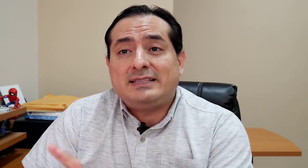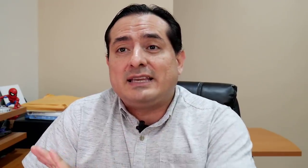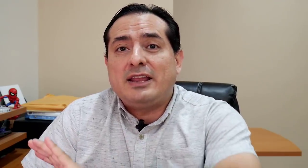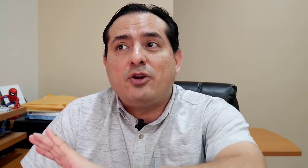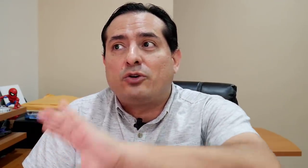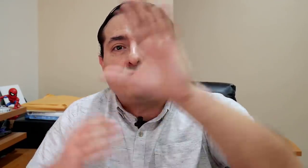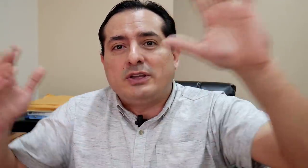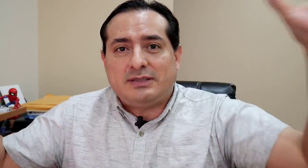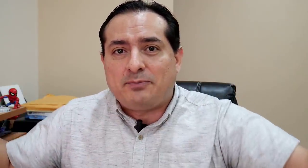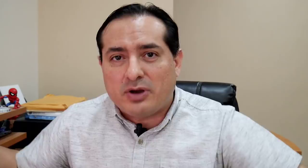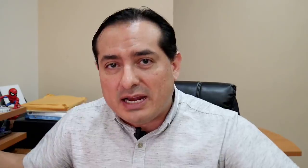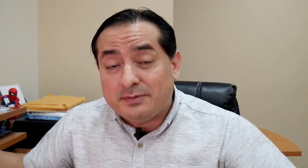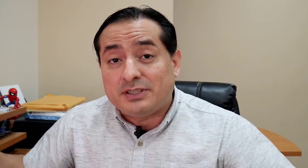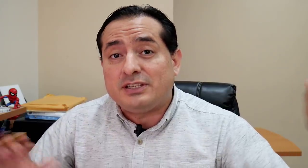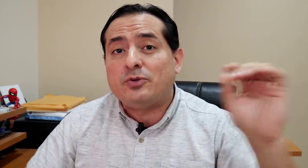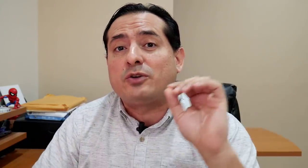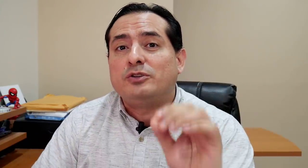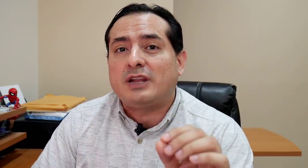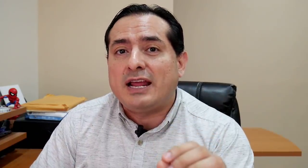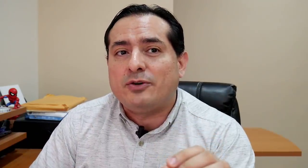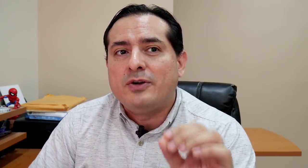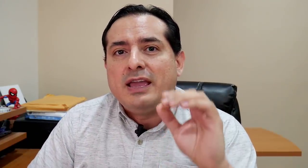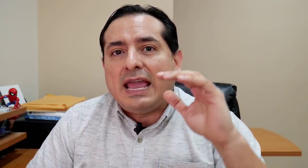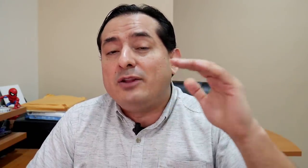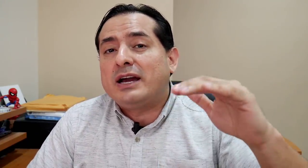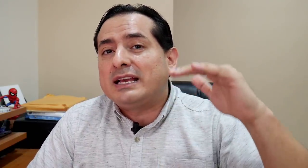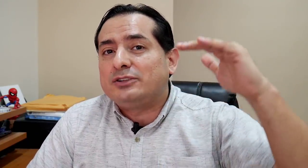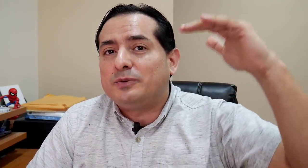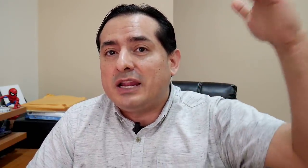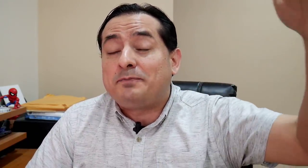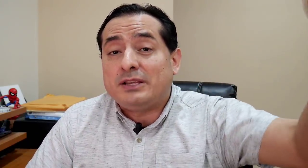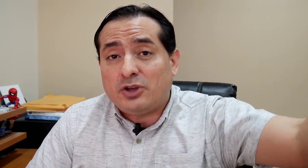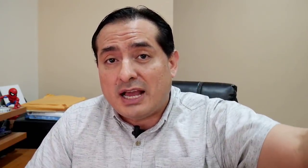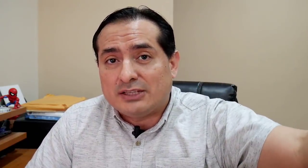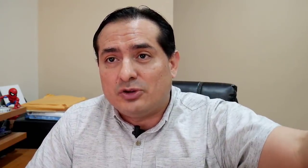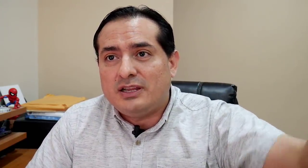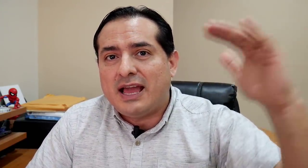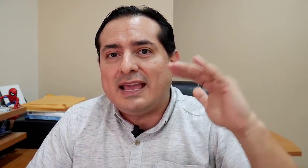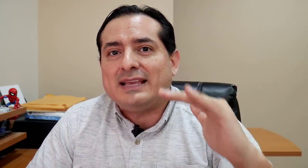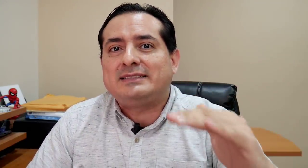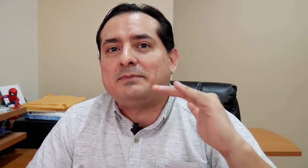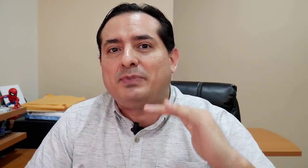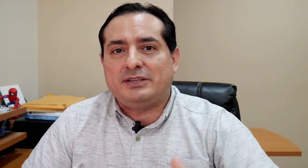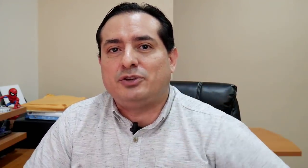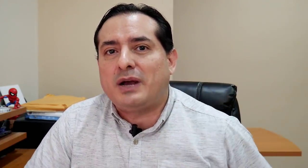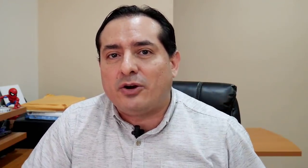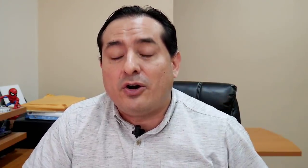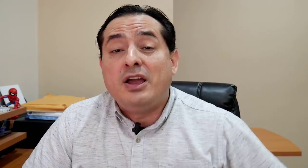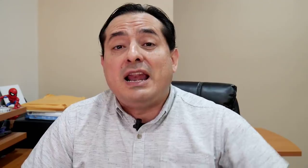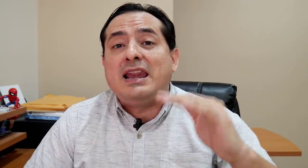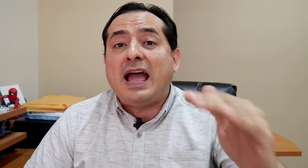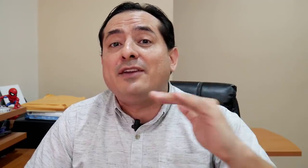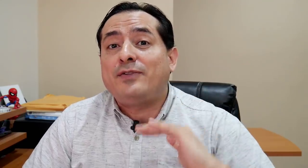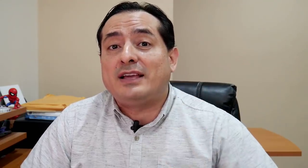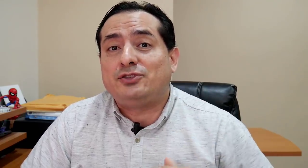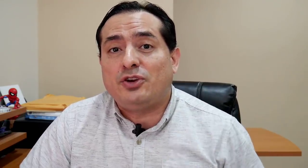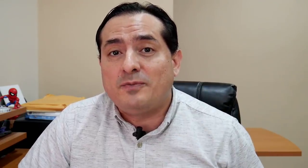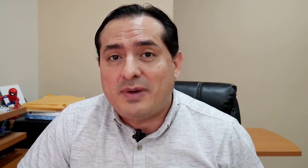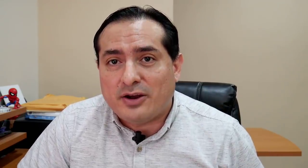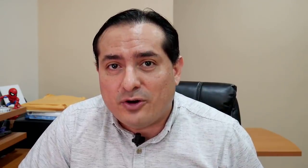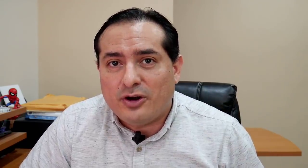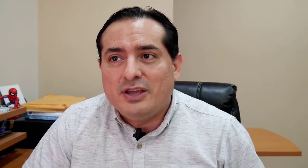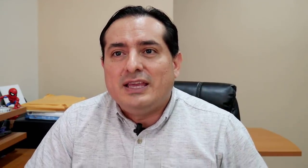es que no ocurrió este apocalipsis sino al contrario en lugar de que subiera el precio de la gasolina este precio bajó la inflación